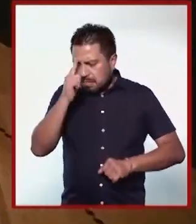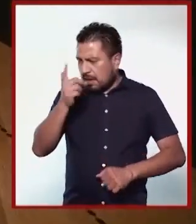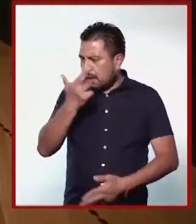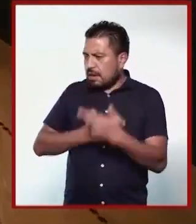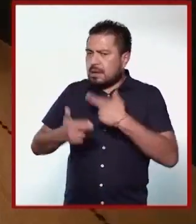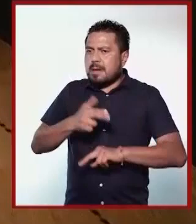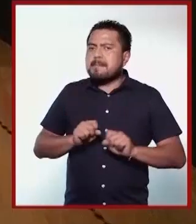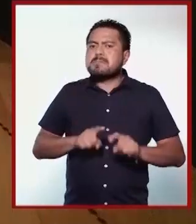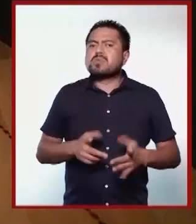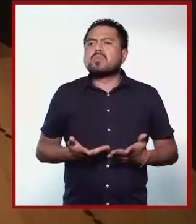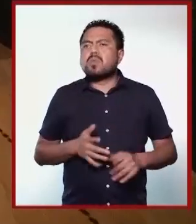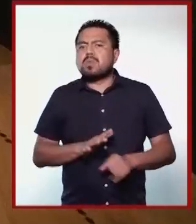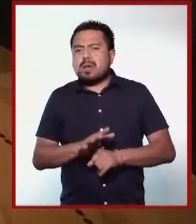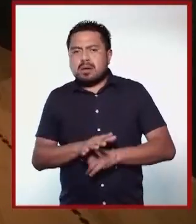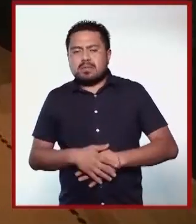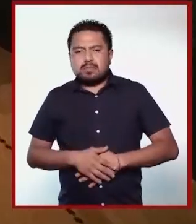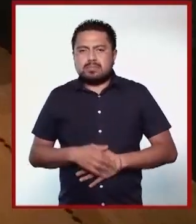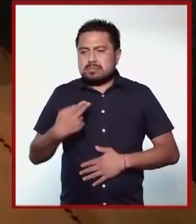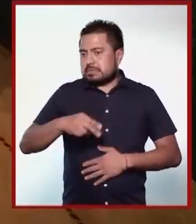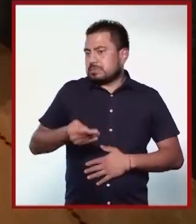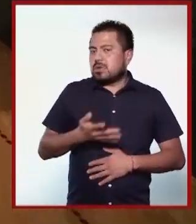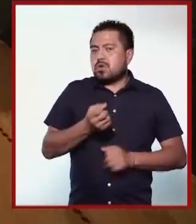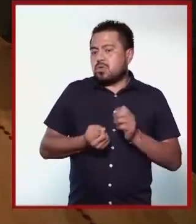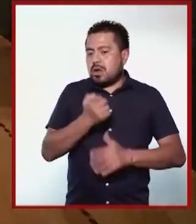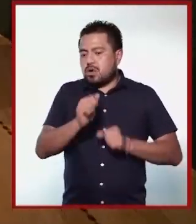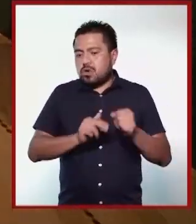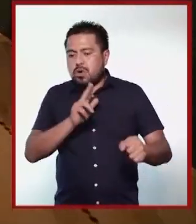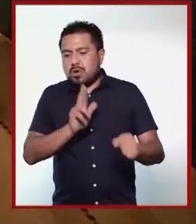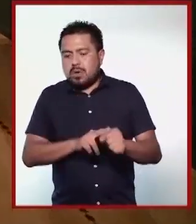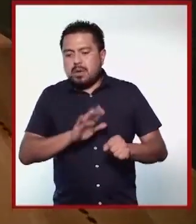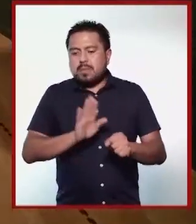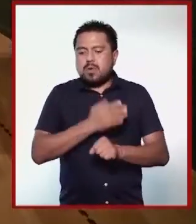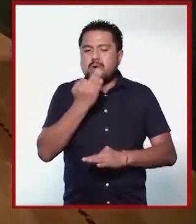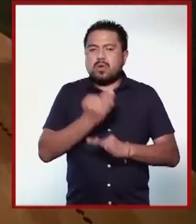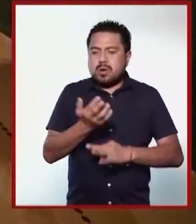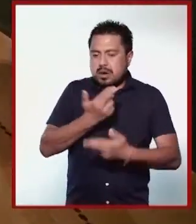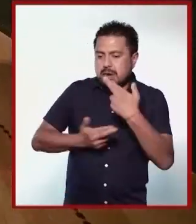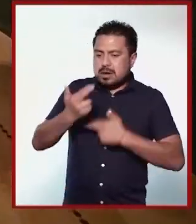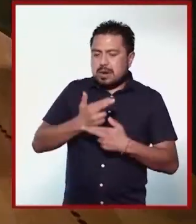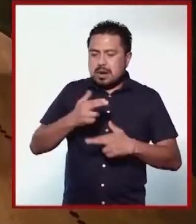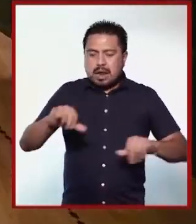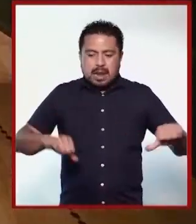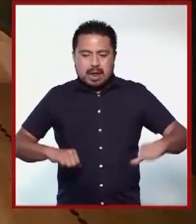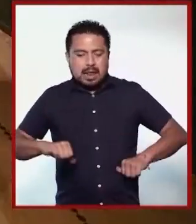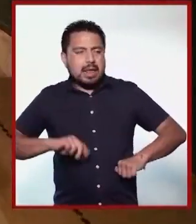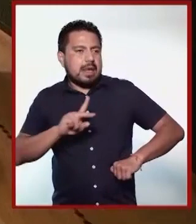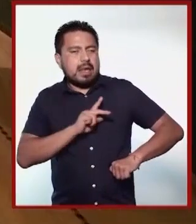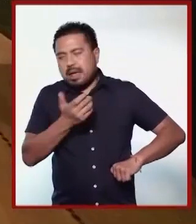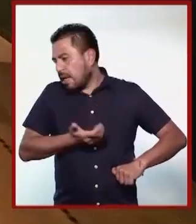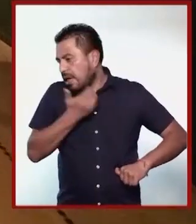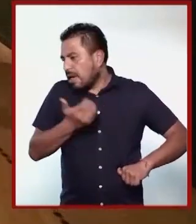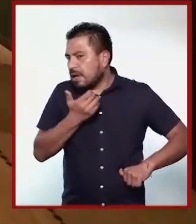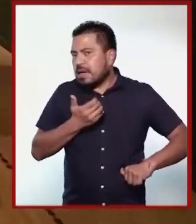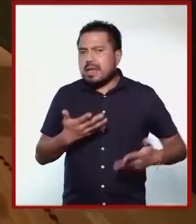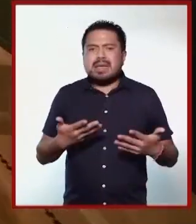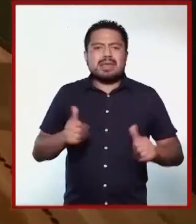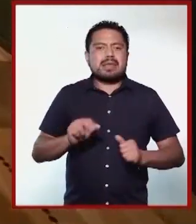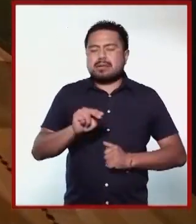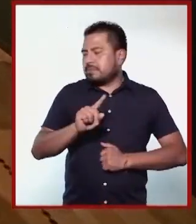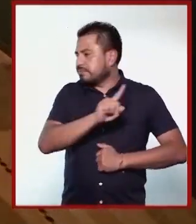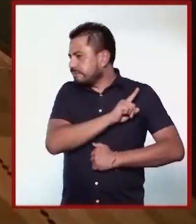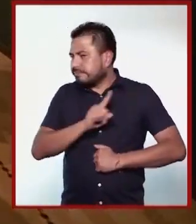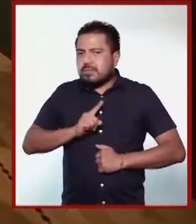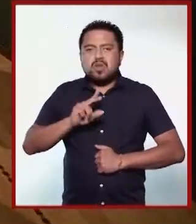a la misma? Le llamamos nueva normalidad porque el regreso a nuestras actividades cotidianas ya no debe